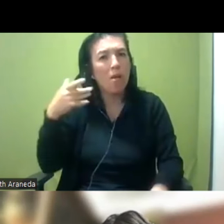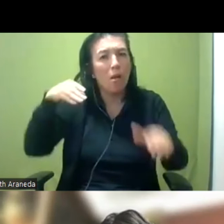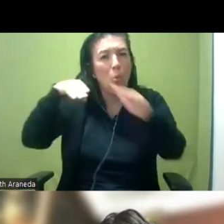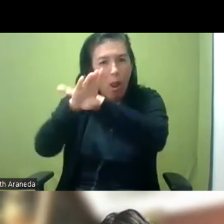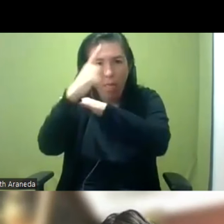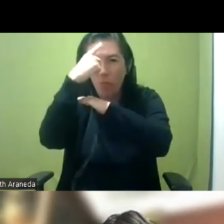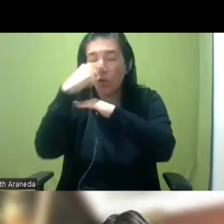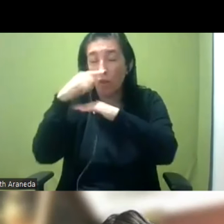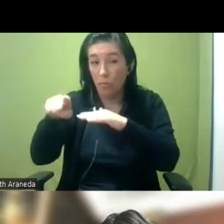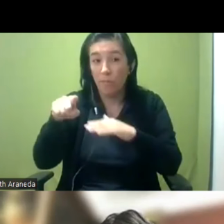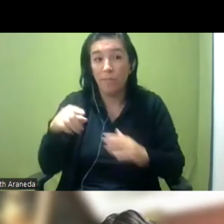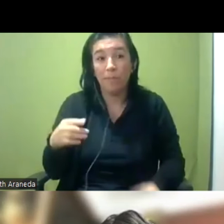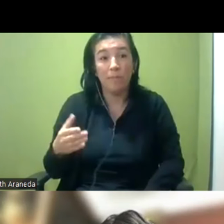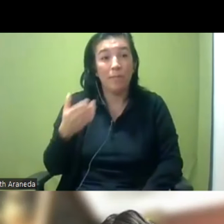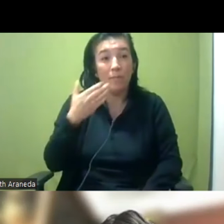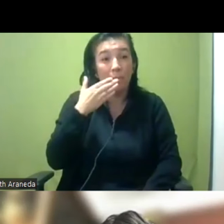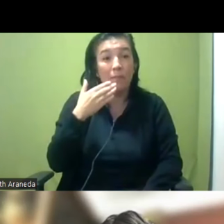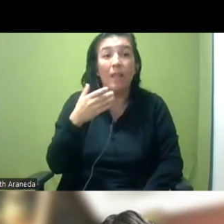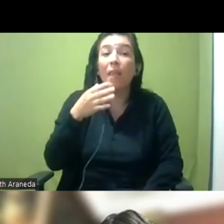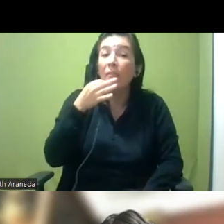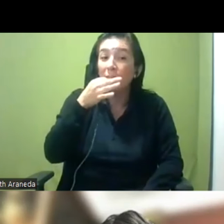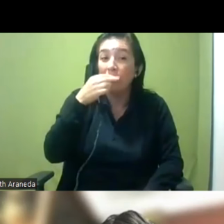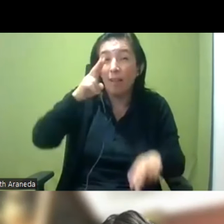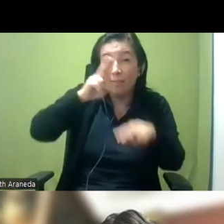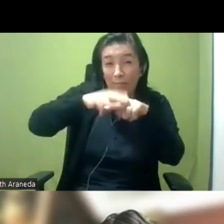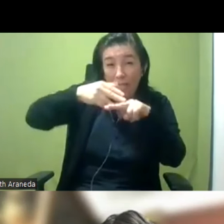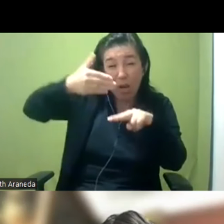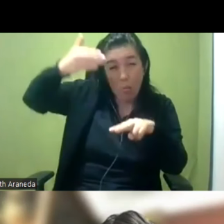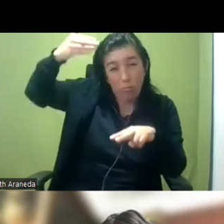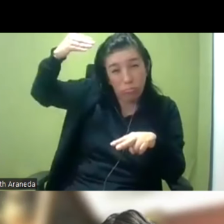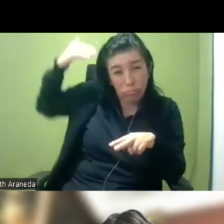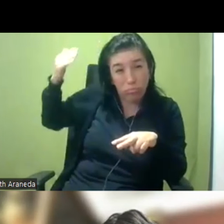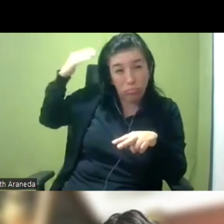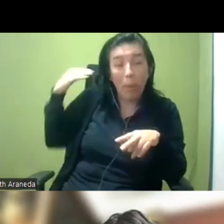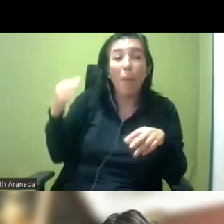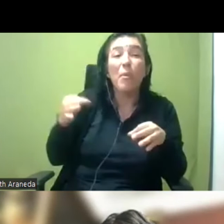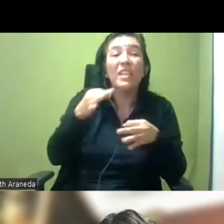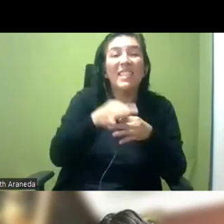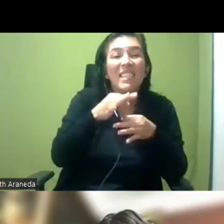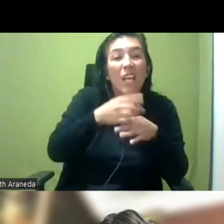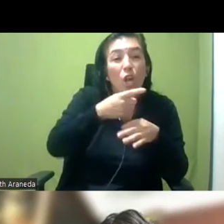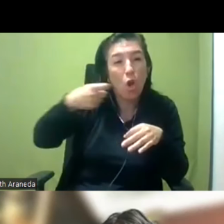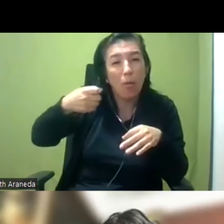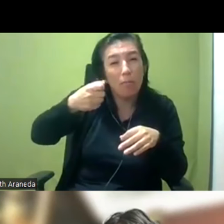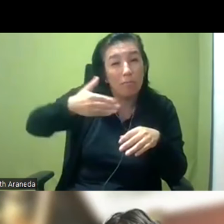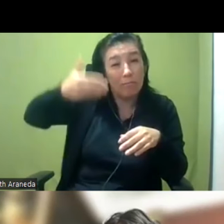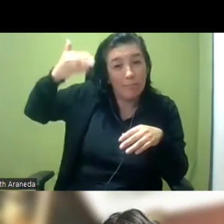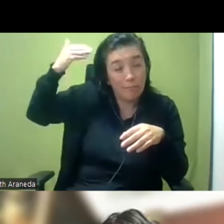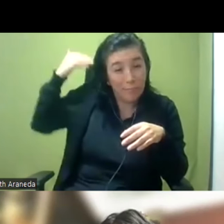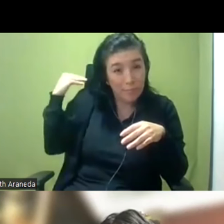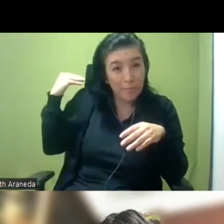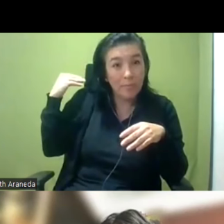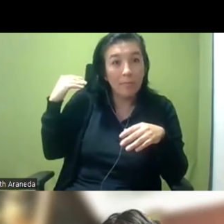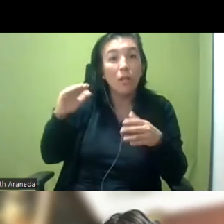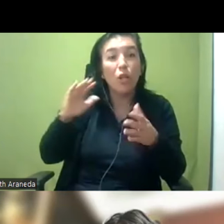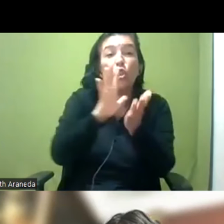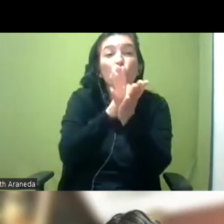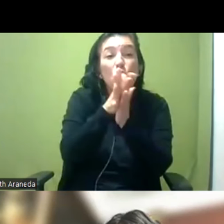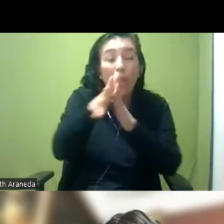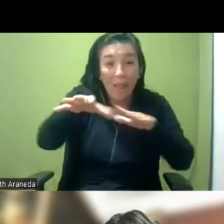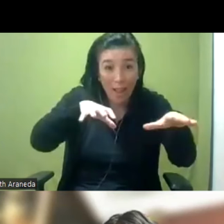Y antiguamente, o sea, a comienzos del siglo pasado, todo